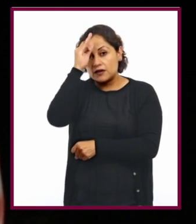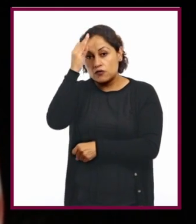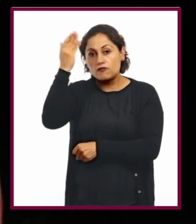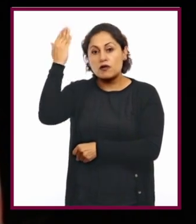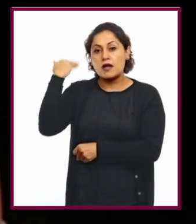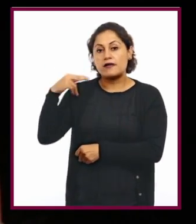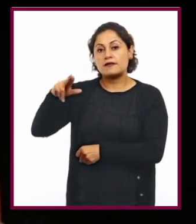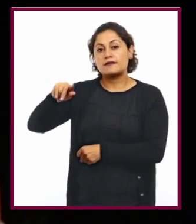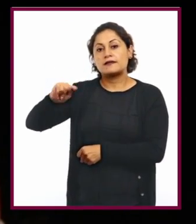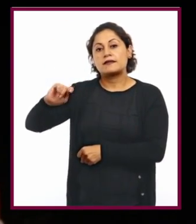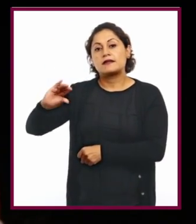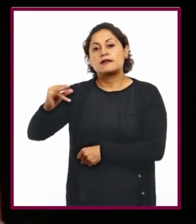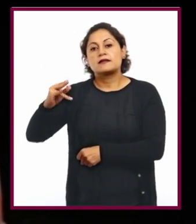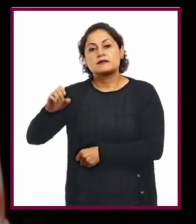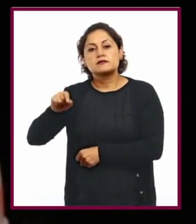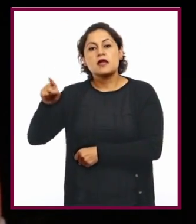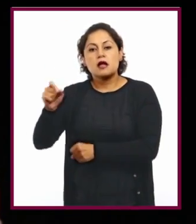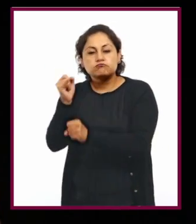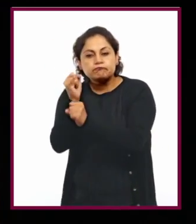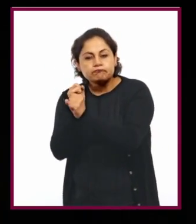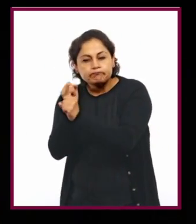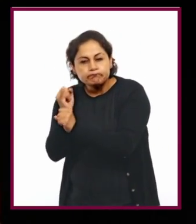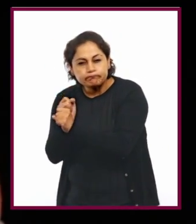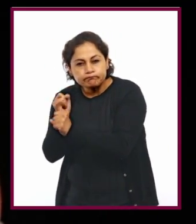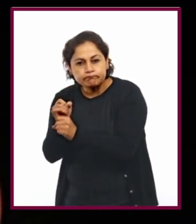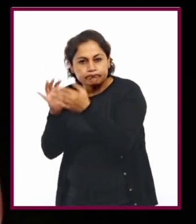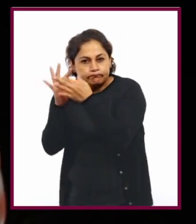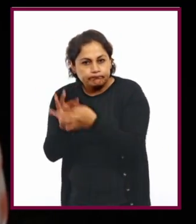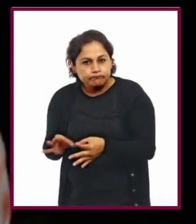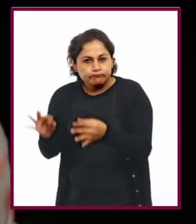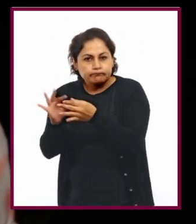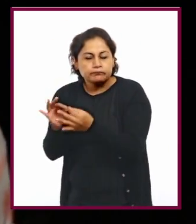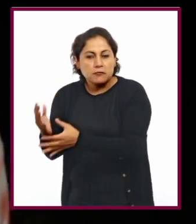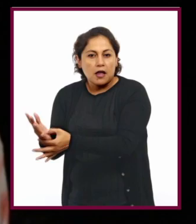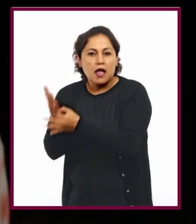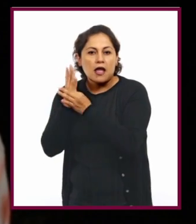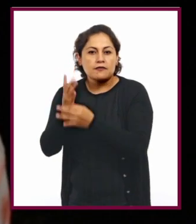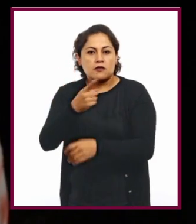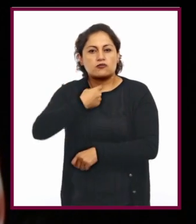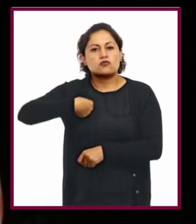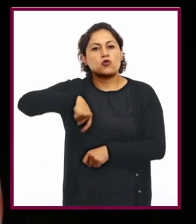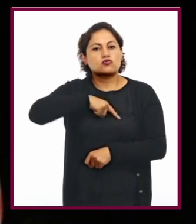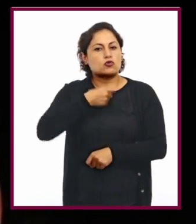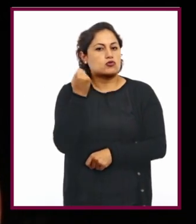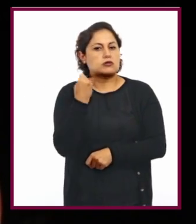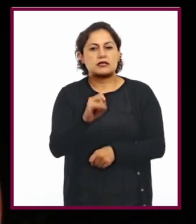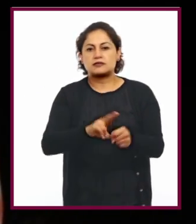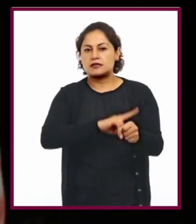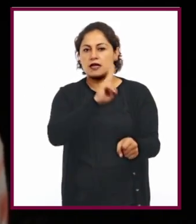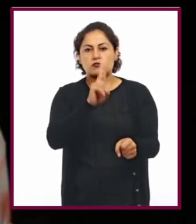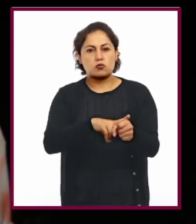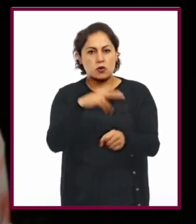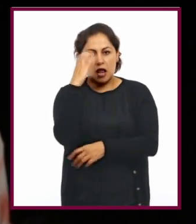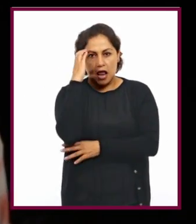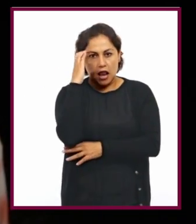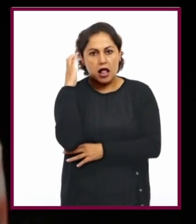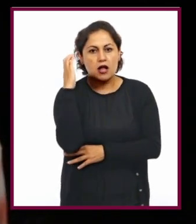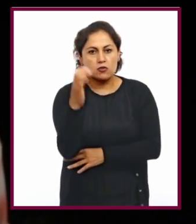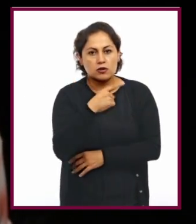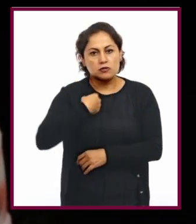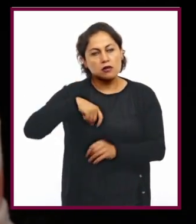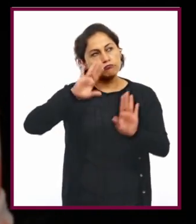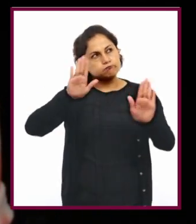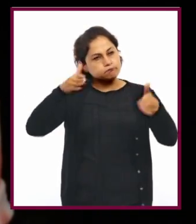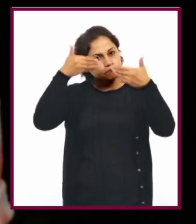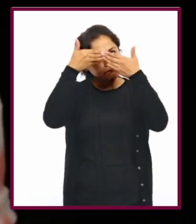filósofo Nietzsche, que se ocupó mucho de este tema y dijo que negar que somos crueles por naturaleza no va a